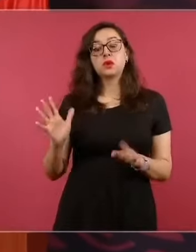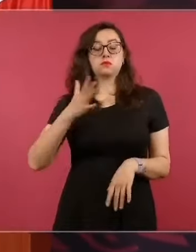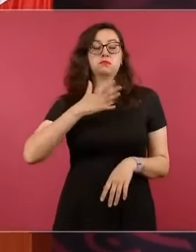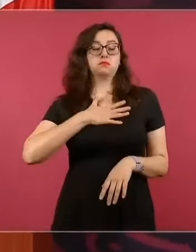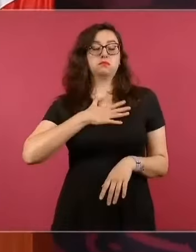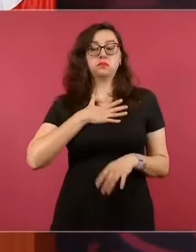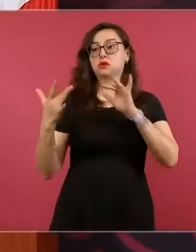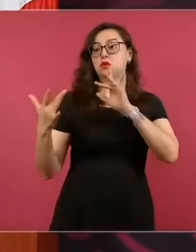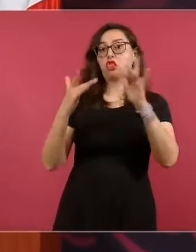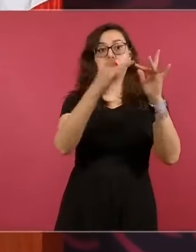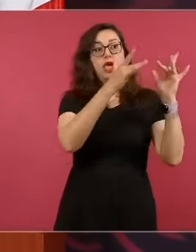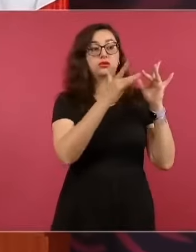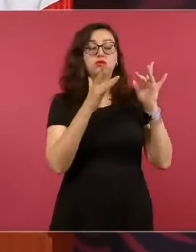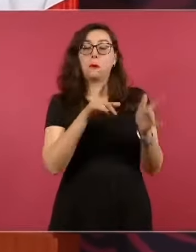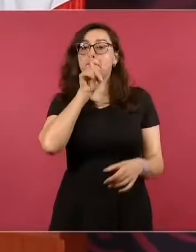conocer sus fuentes.